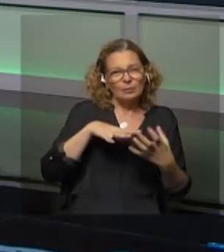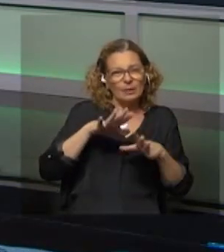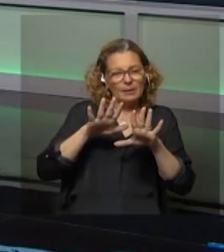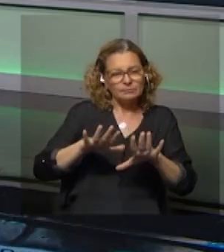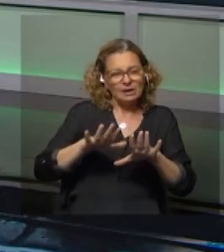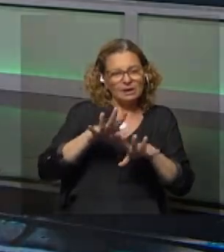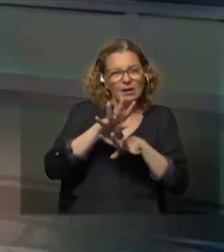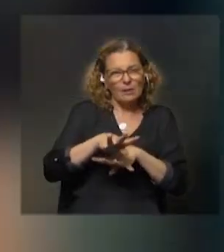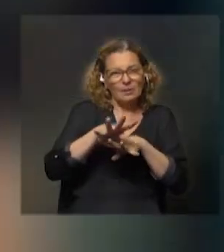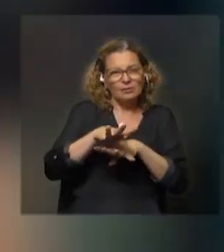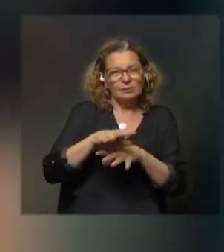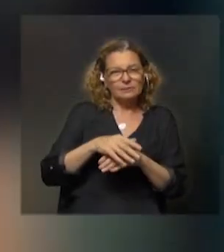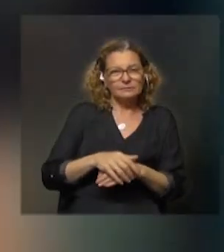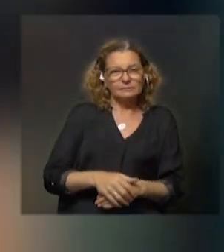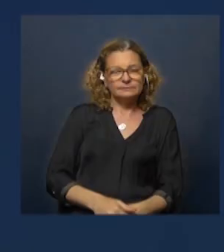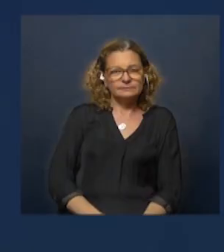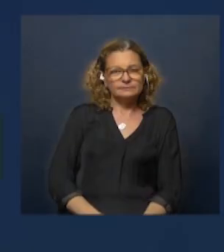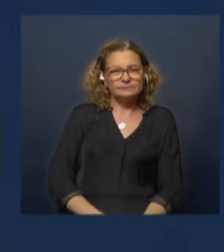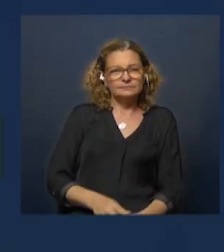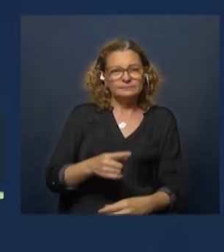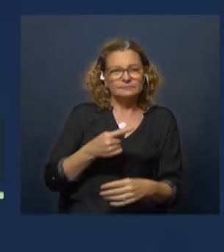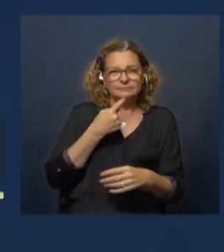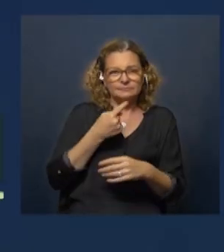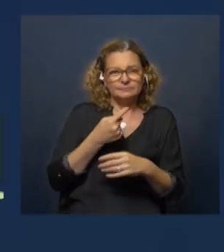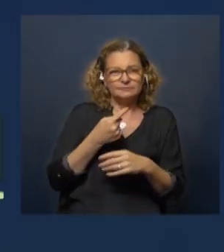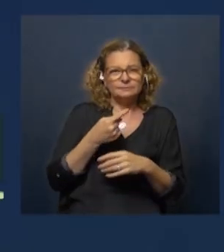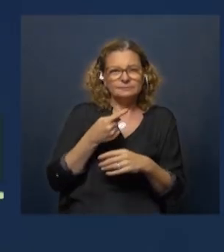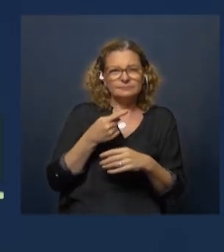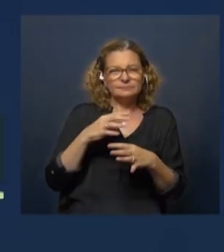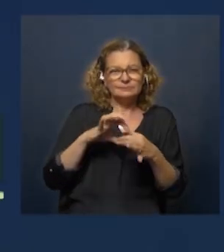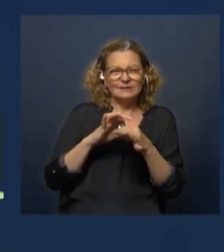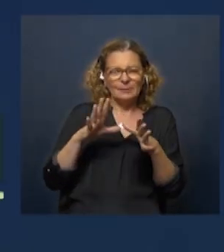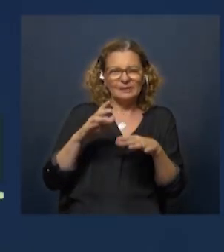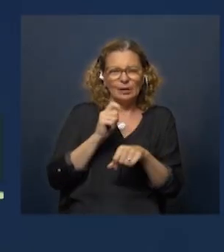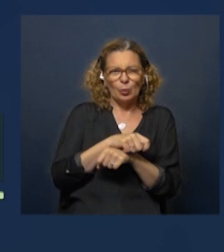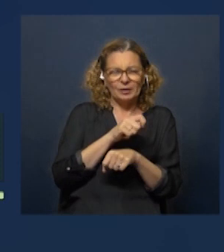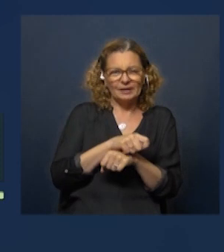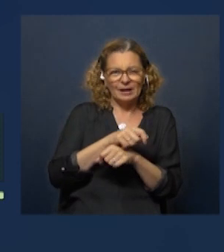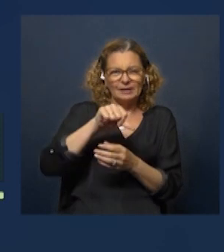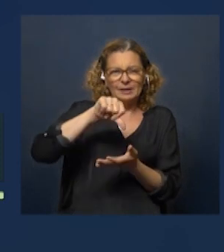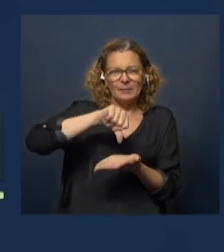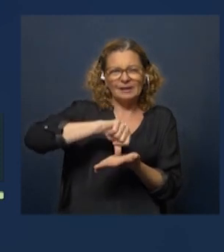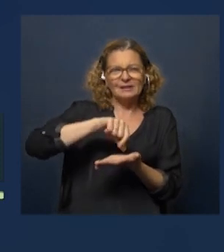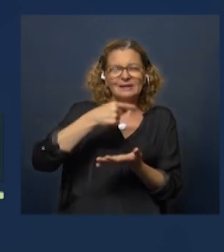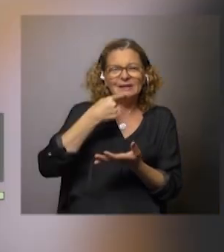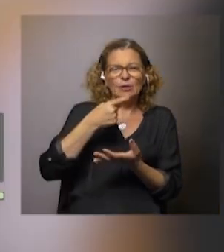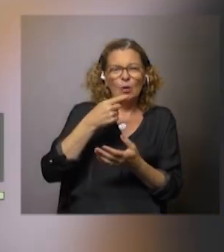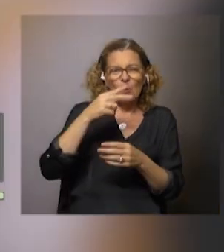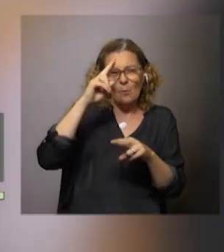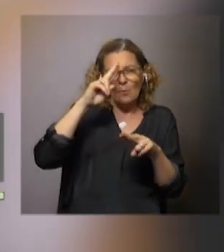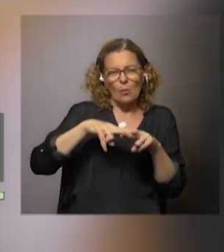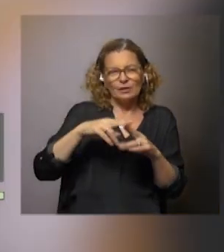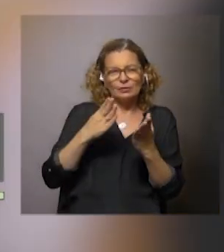manifestaciones la agencia de noticias Nissan dependiente del poder judicial del país identificó a los muertos como